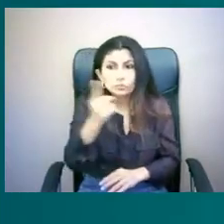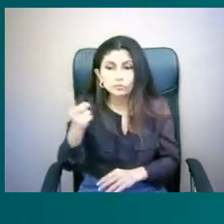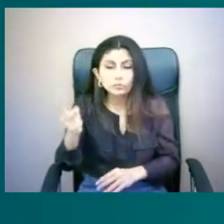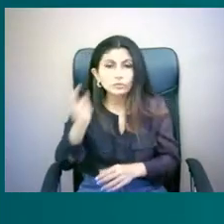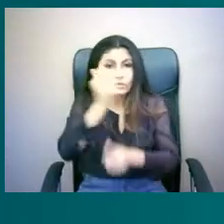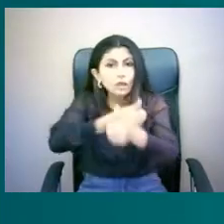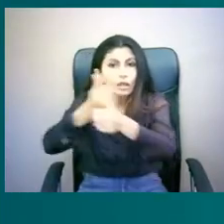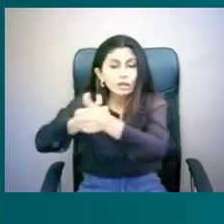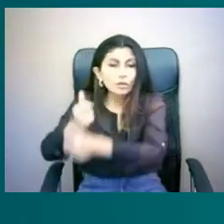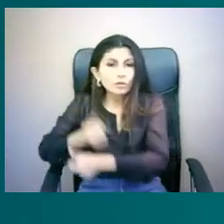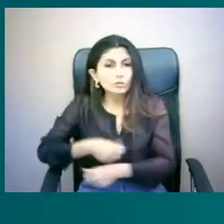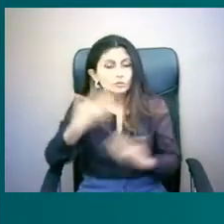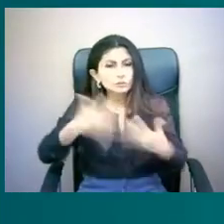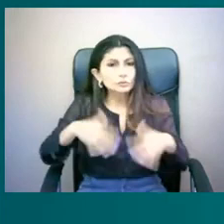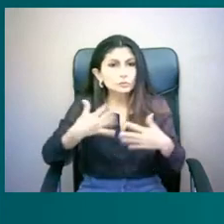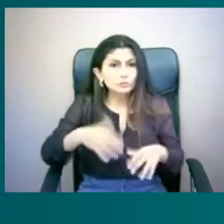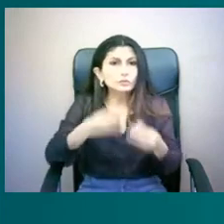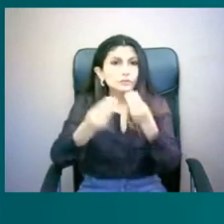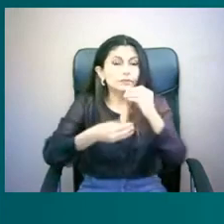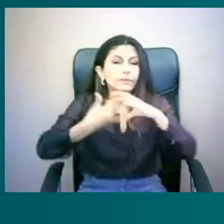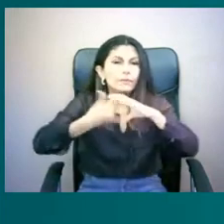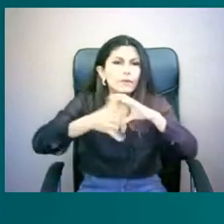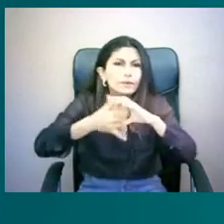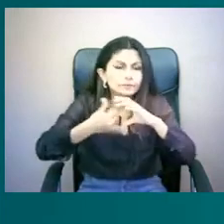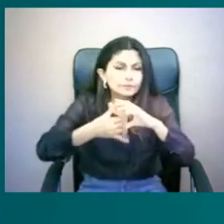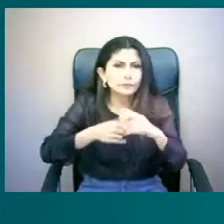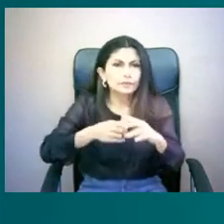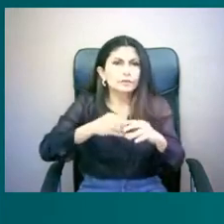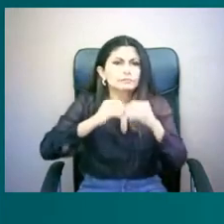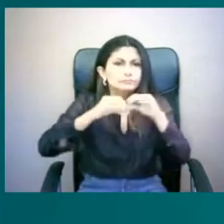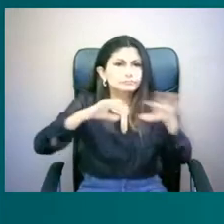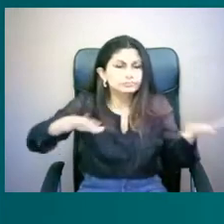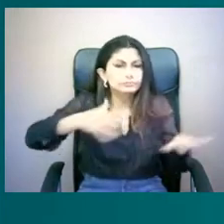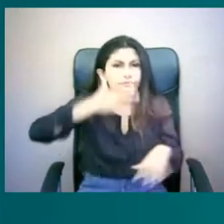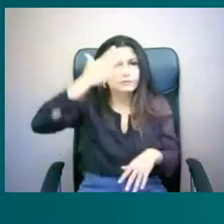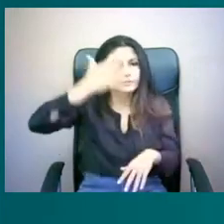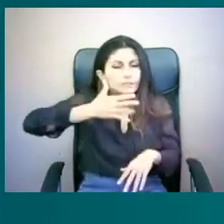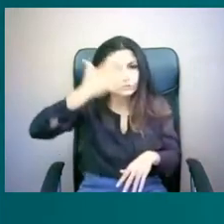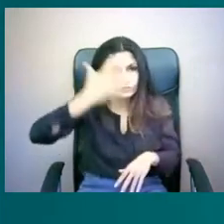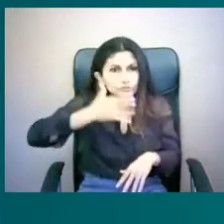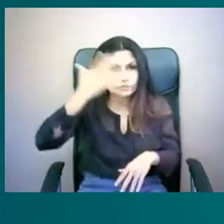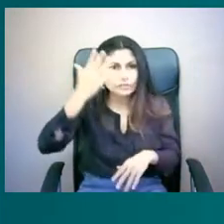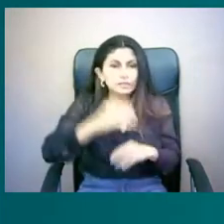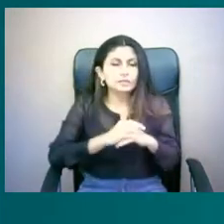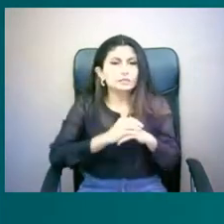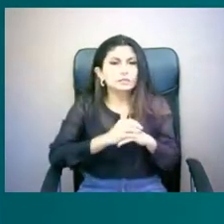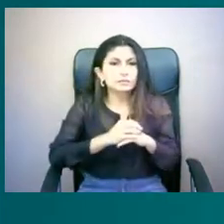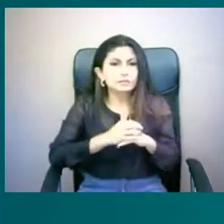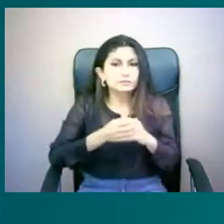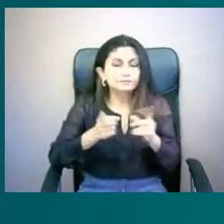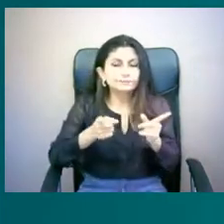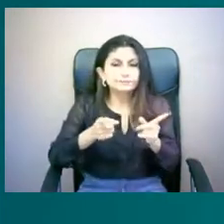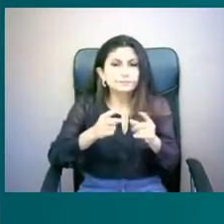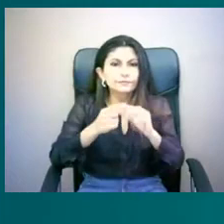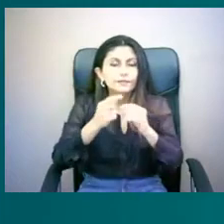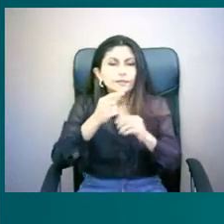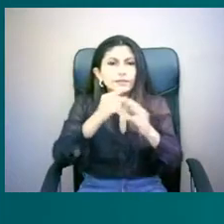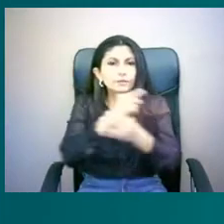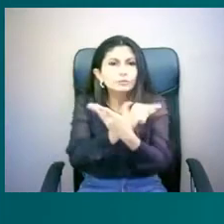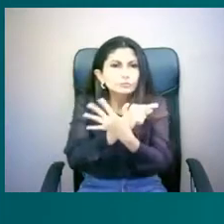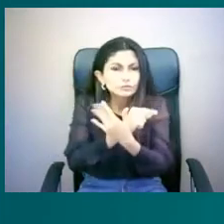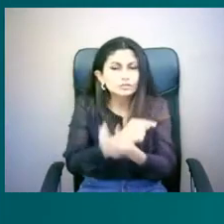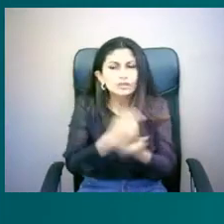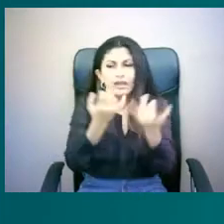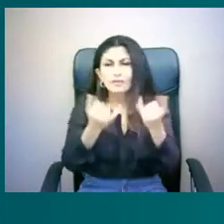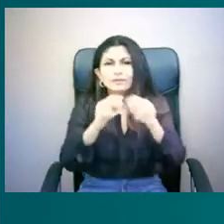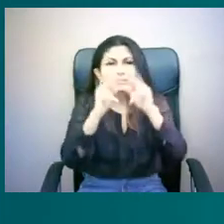son la proliferación de redes sociales, todo lo que tiene que ver, digamos, con el manejo como tal del Internet de